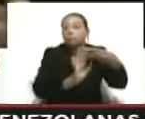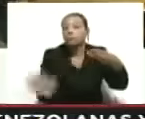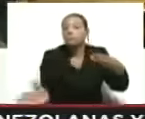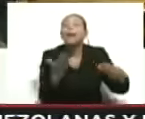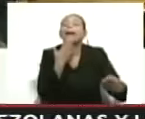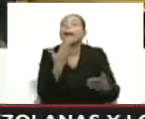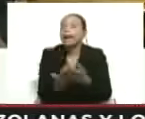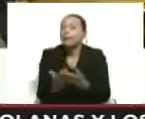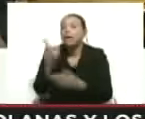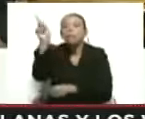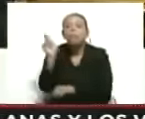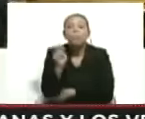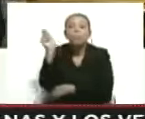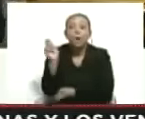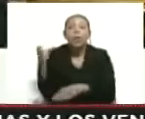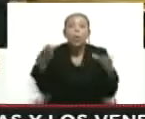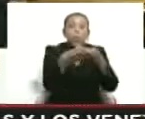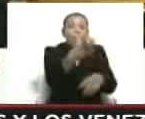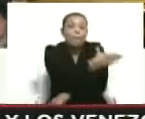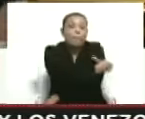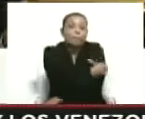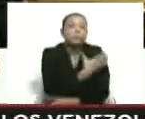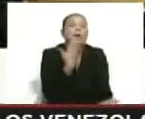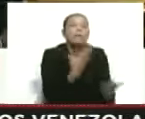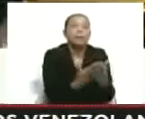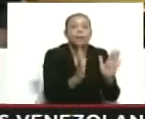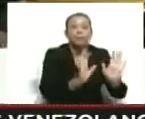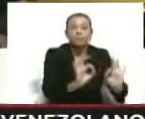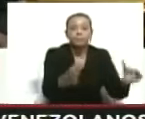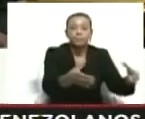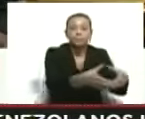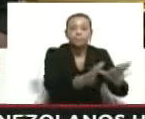Gracias, diputado, por su propuesta.